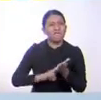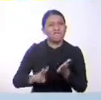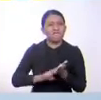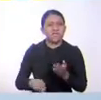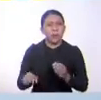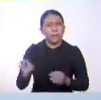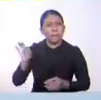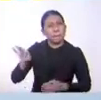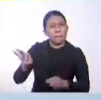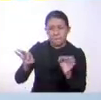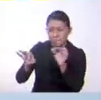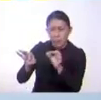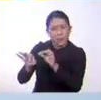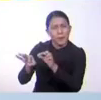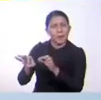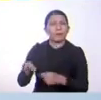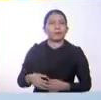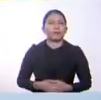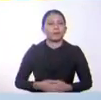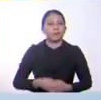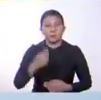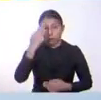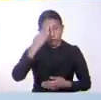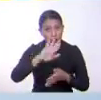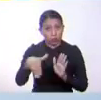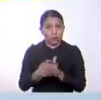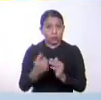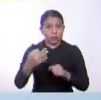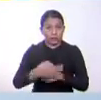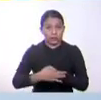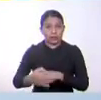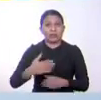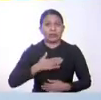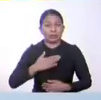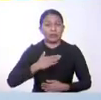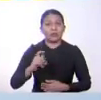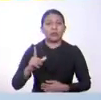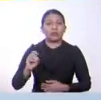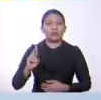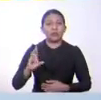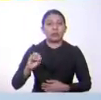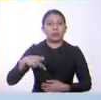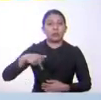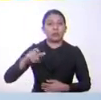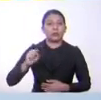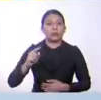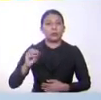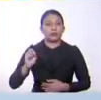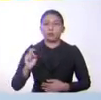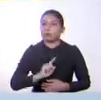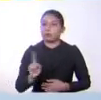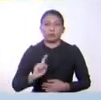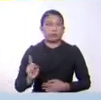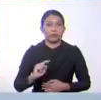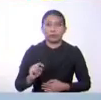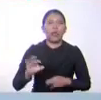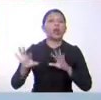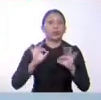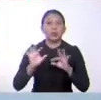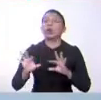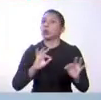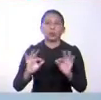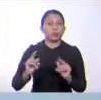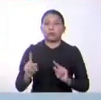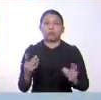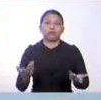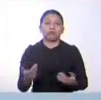Pero no todas las células tienen cloroplastos, aunque sean vegetales. ¿Por qué? Bueno, si ustedes